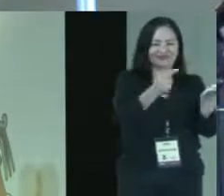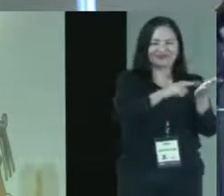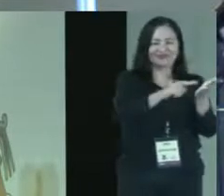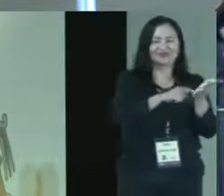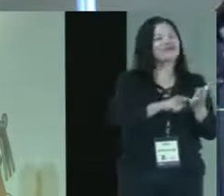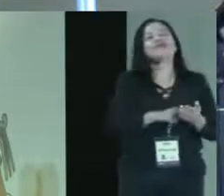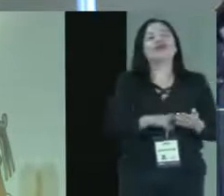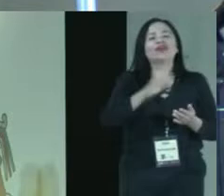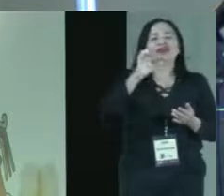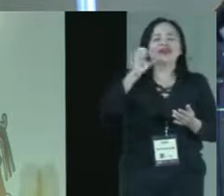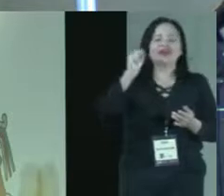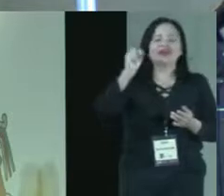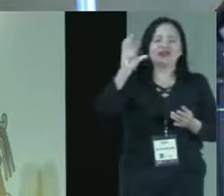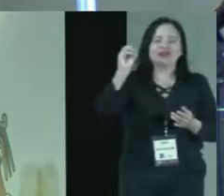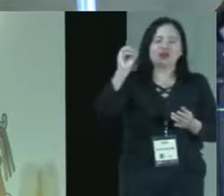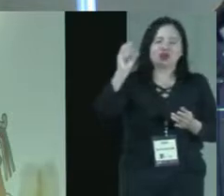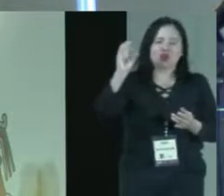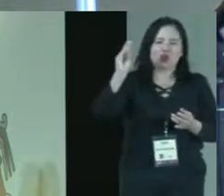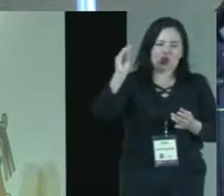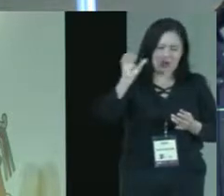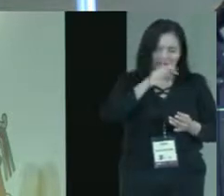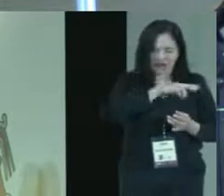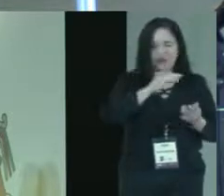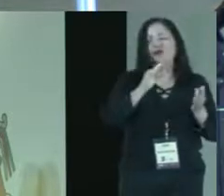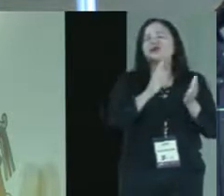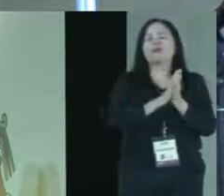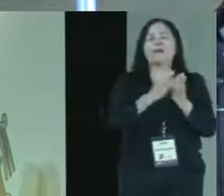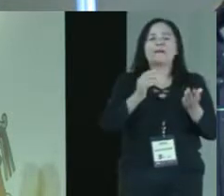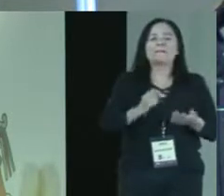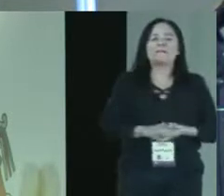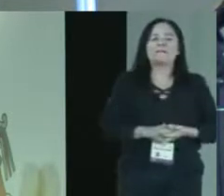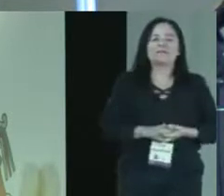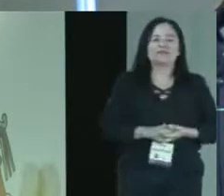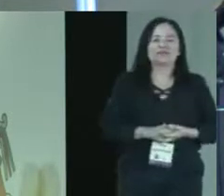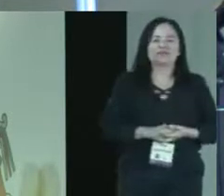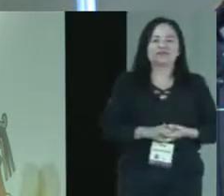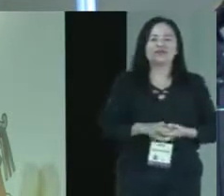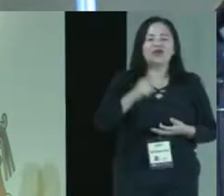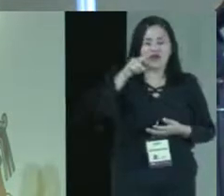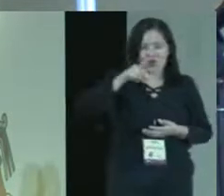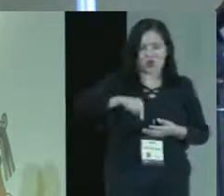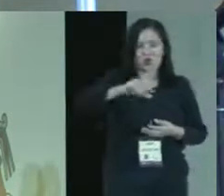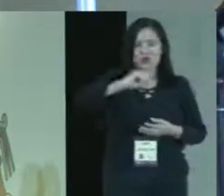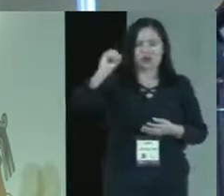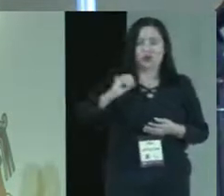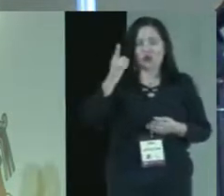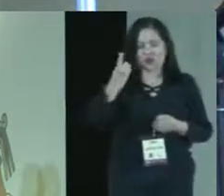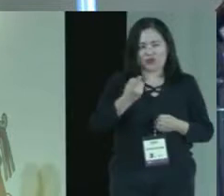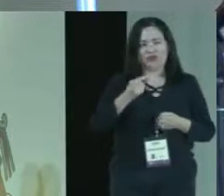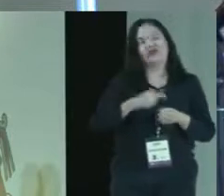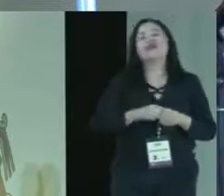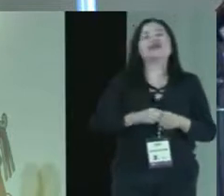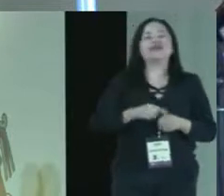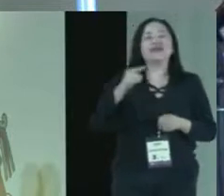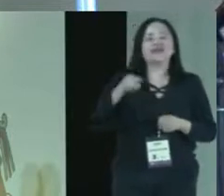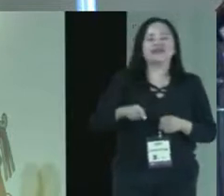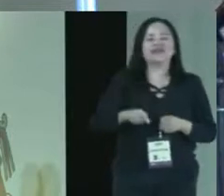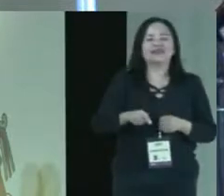regalan, al Fondo de Cultura y al Paco por habernos dado la oportunidad de contar con este